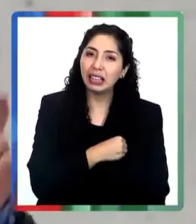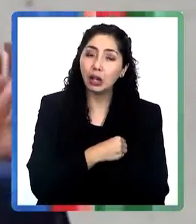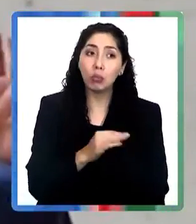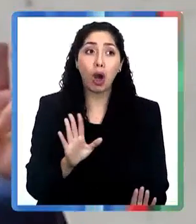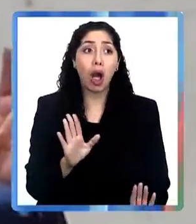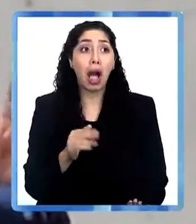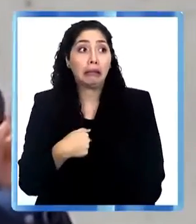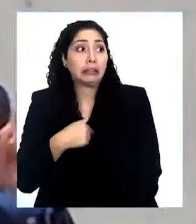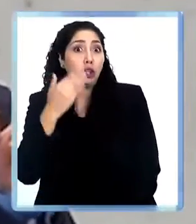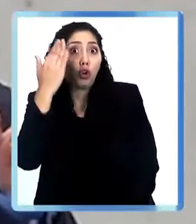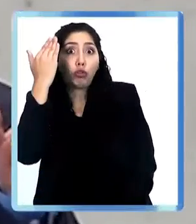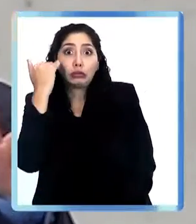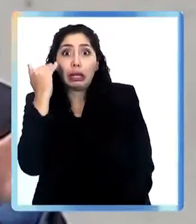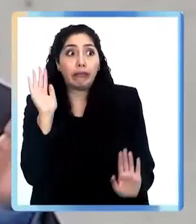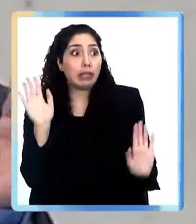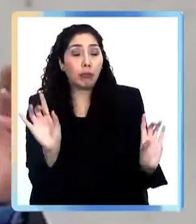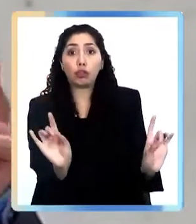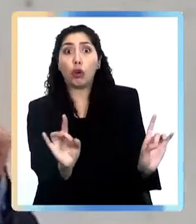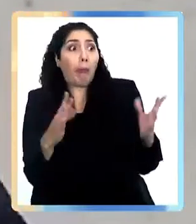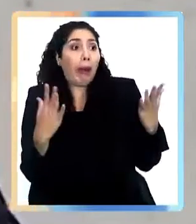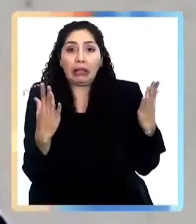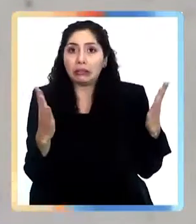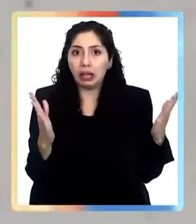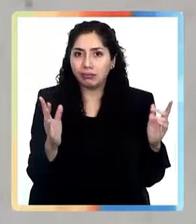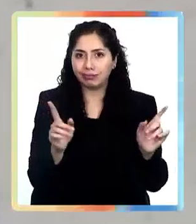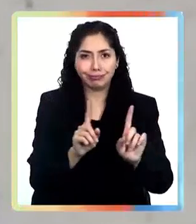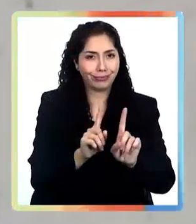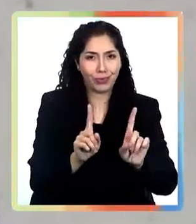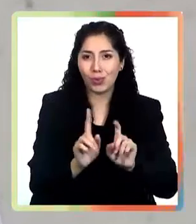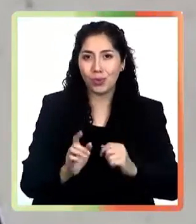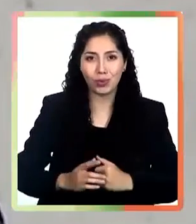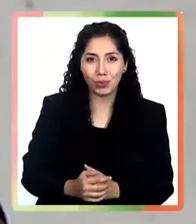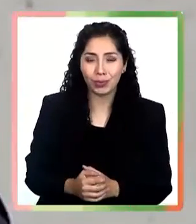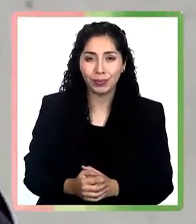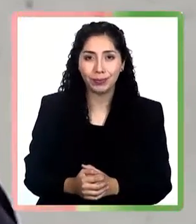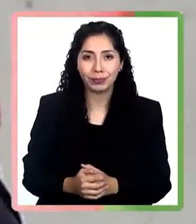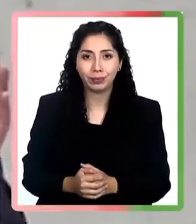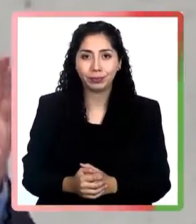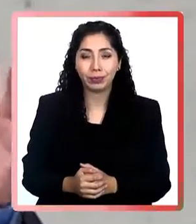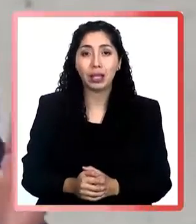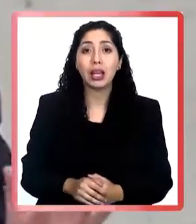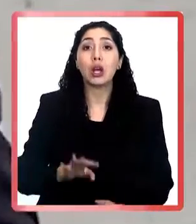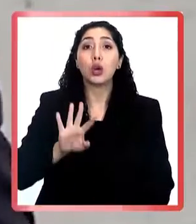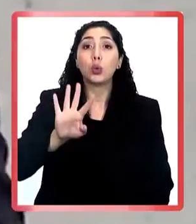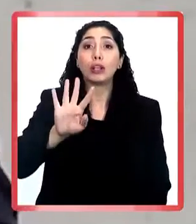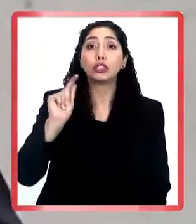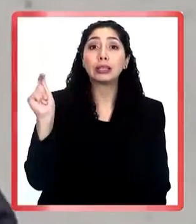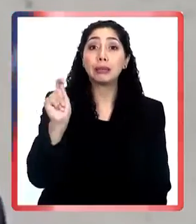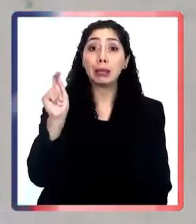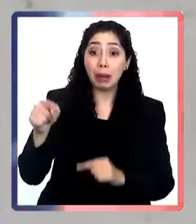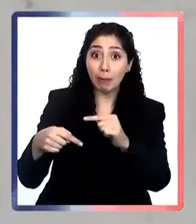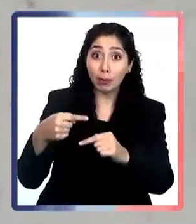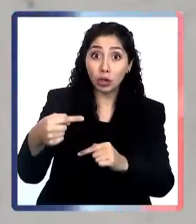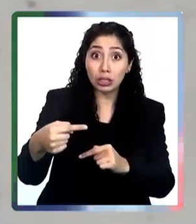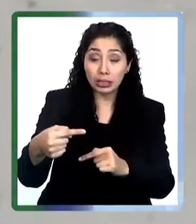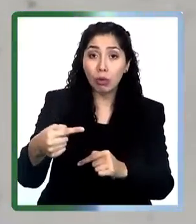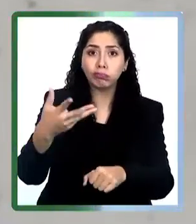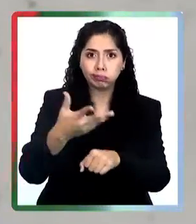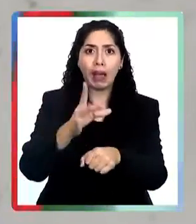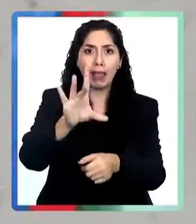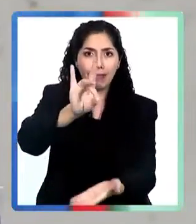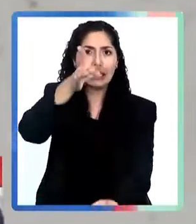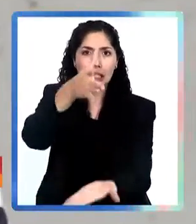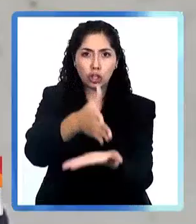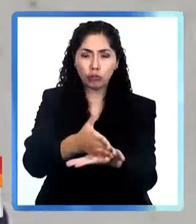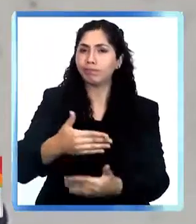no lo vimos venir aquí no ha pasado nada el 4 de septiembre próximo nos vamos a enfrentar a una